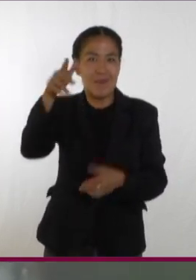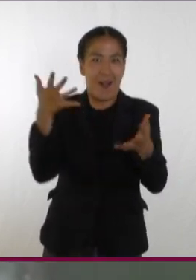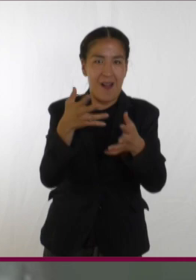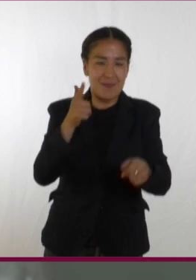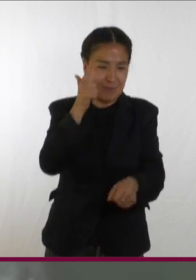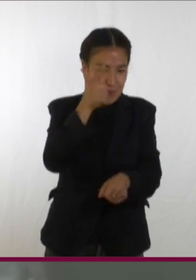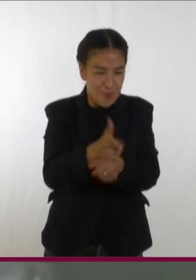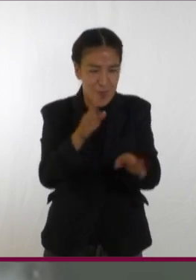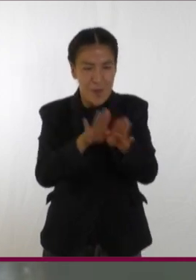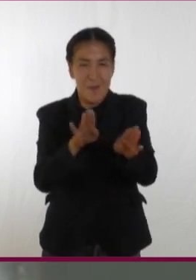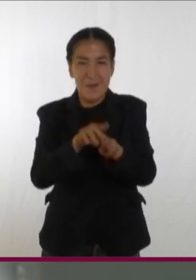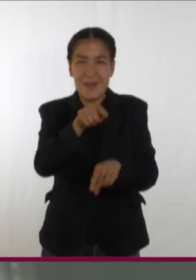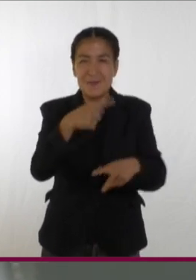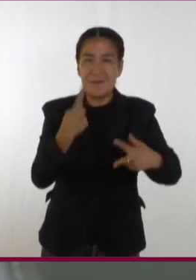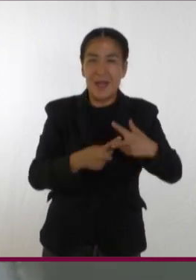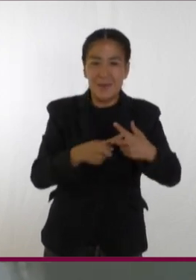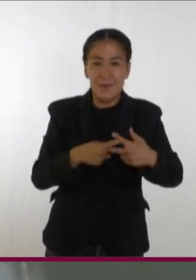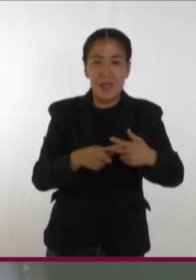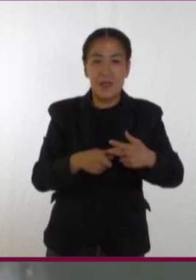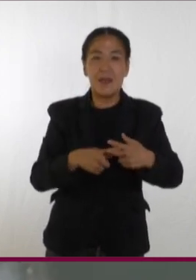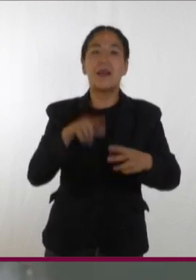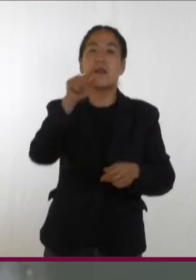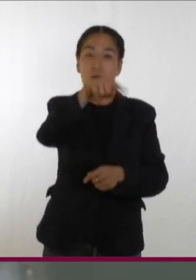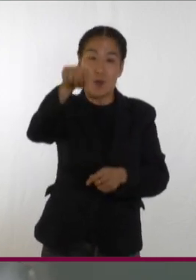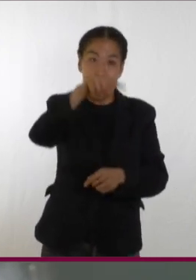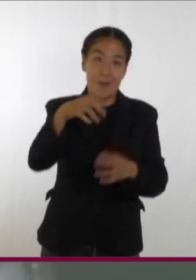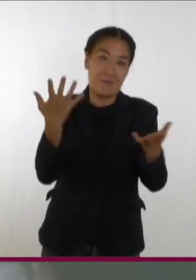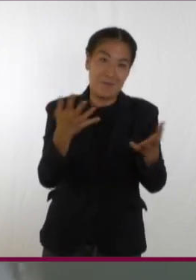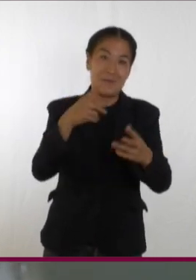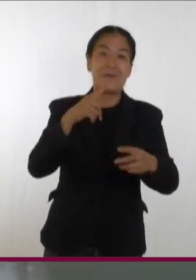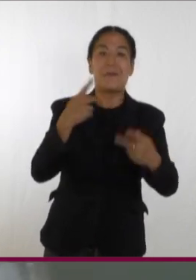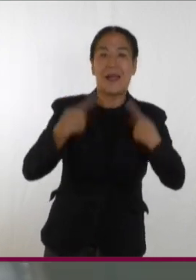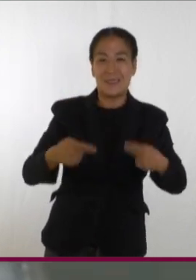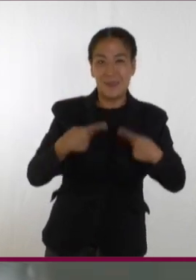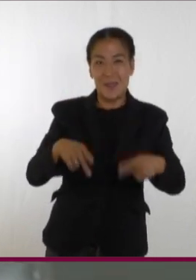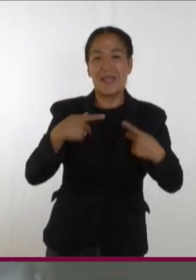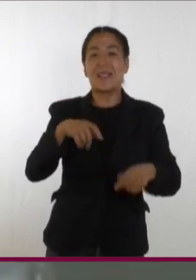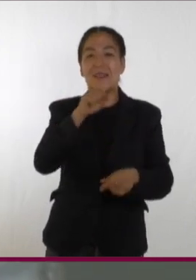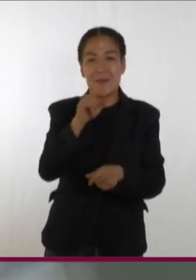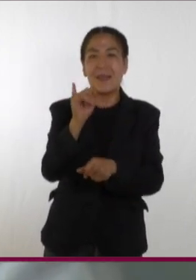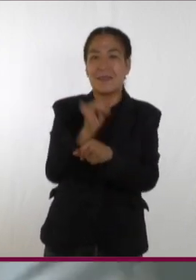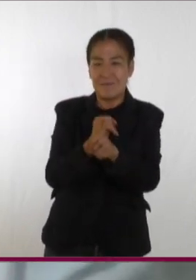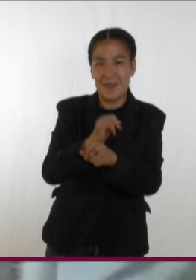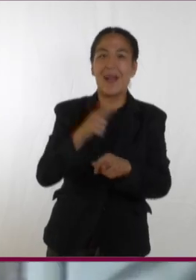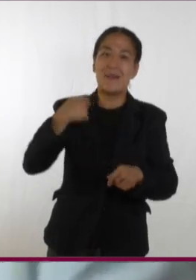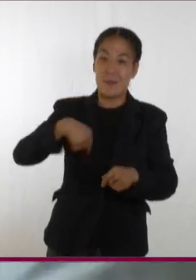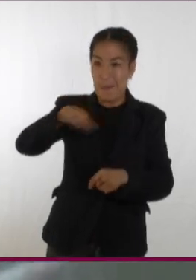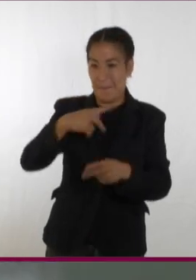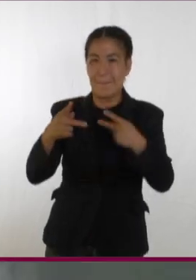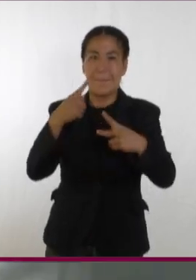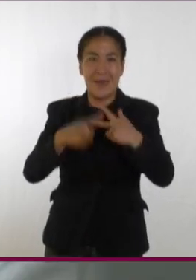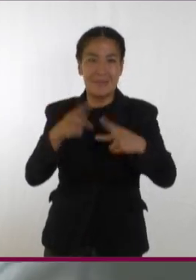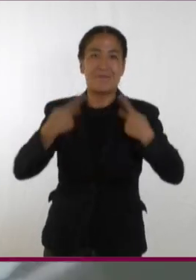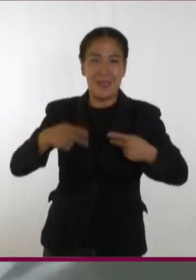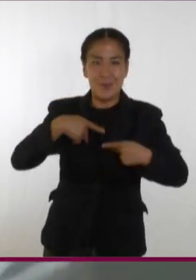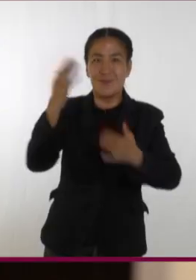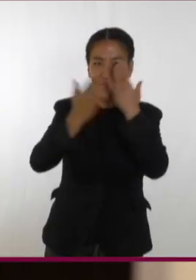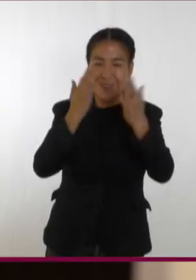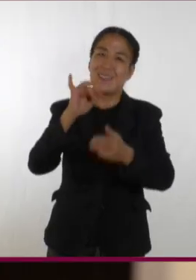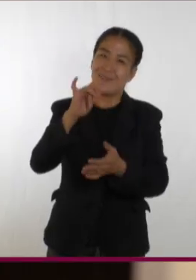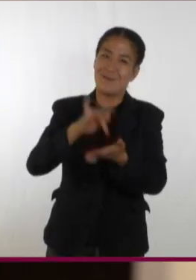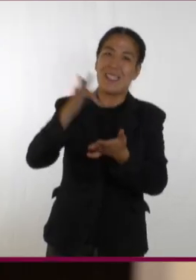Leibniz haberlo descubierto y no sé si todos los chicos lo agradezcan, pero los matemáticos